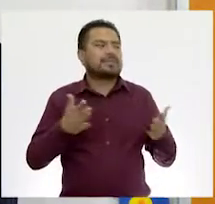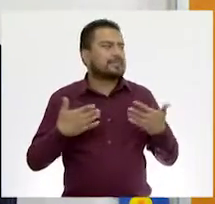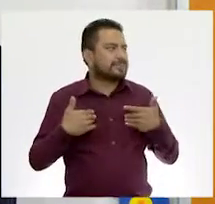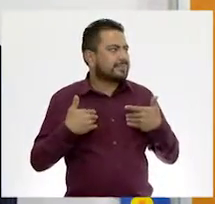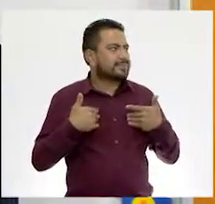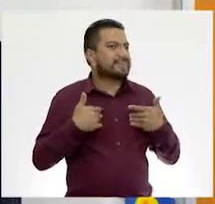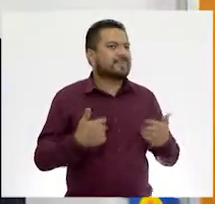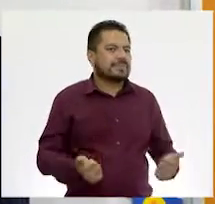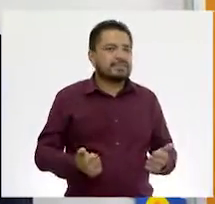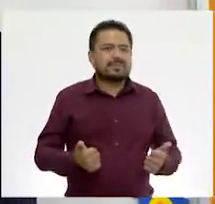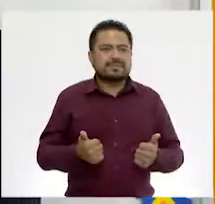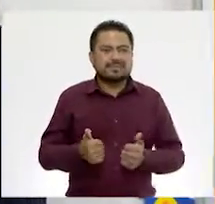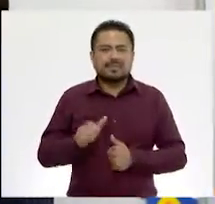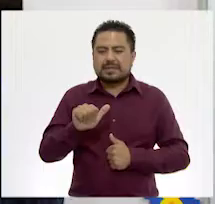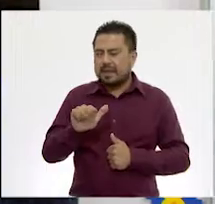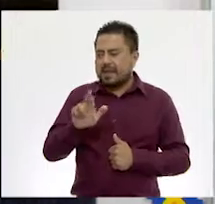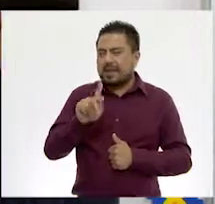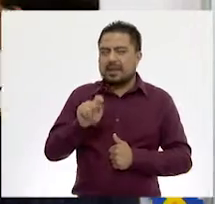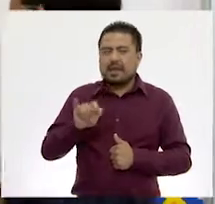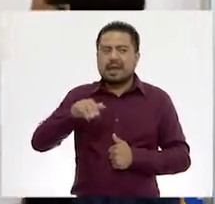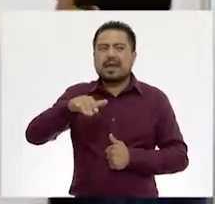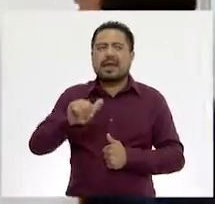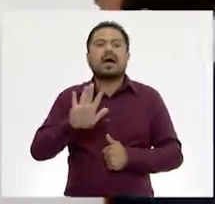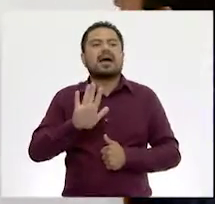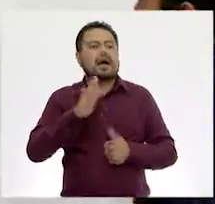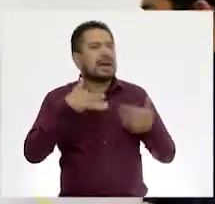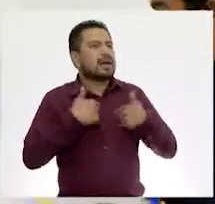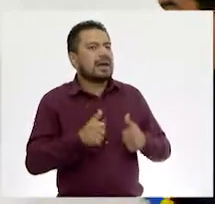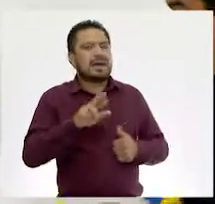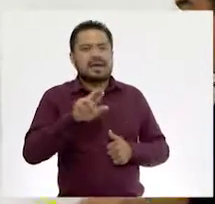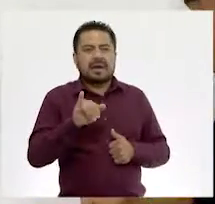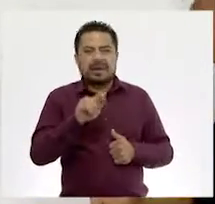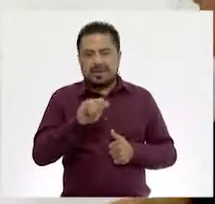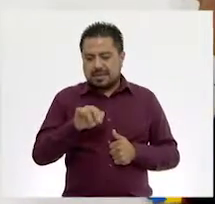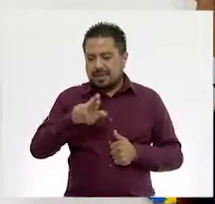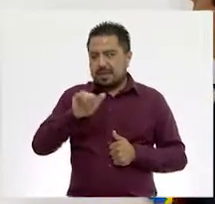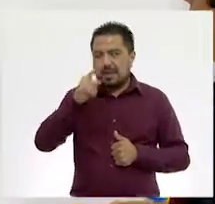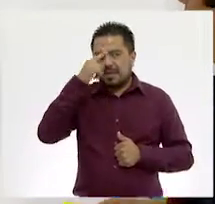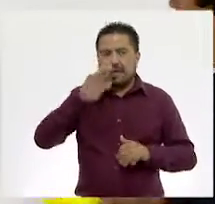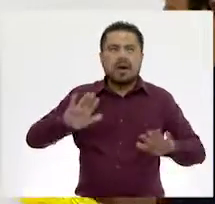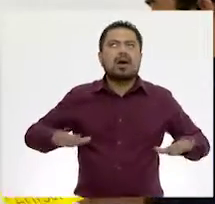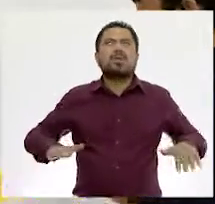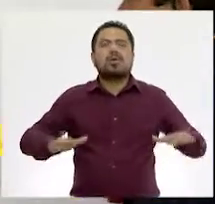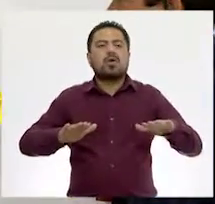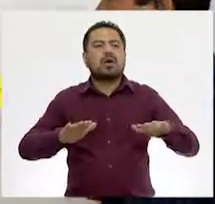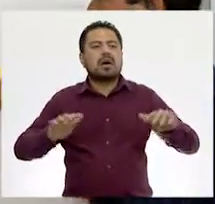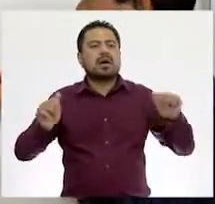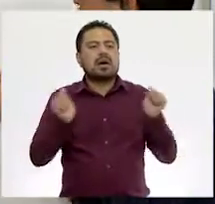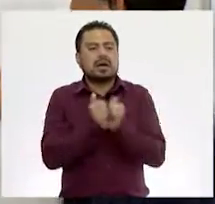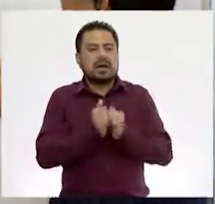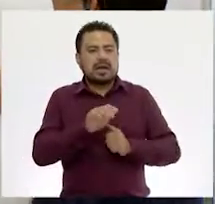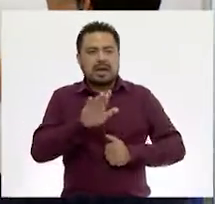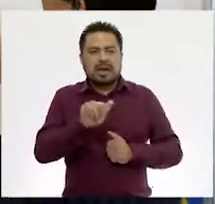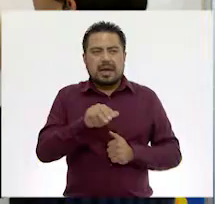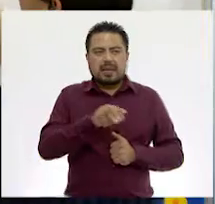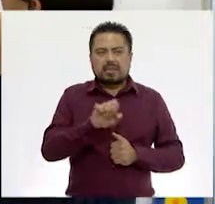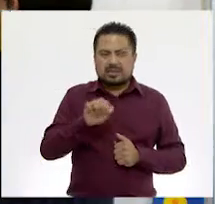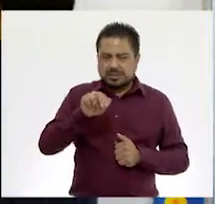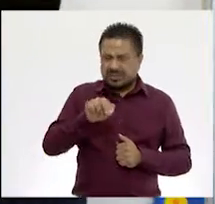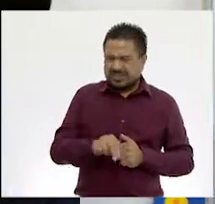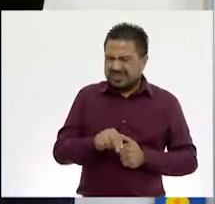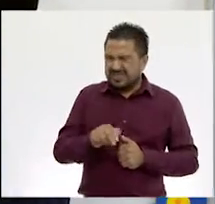entendí. Artemio pronto la retira para volar, ¿sí? ¿Camisón? Así